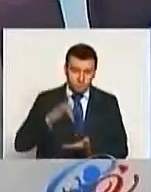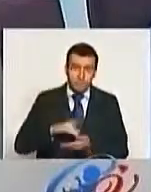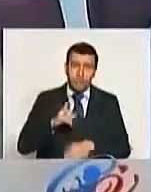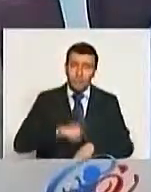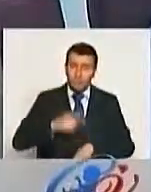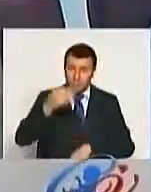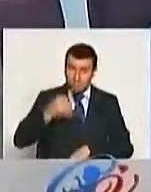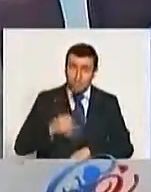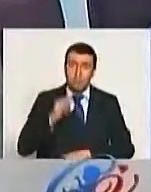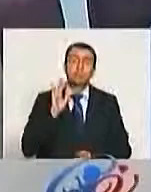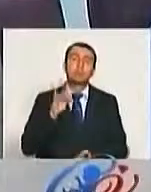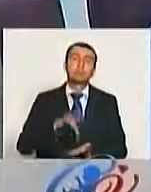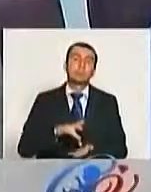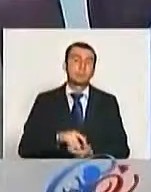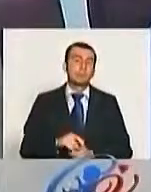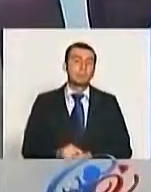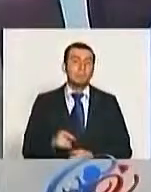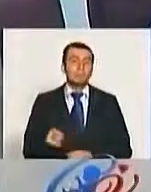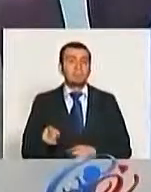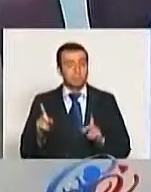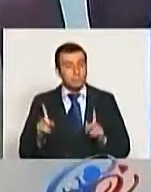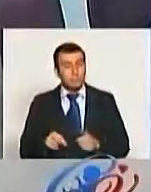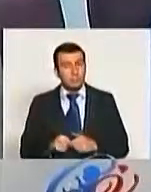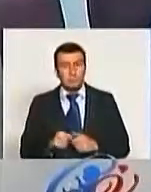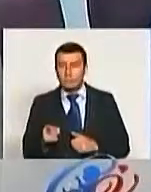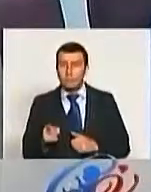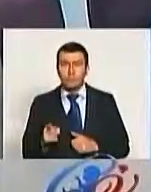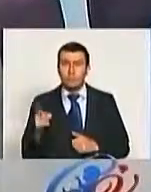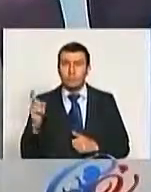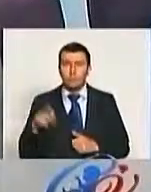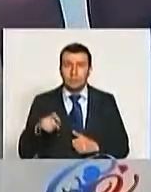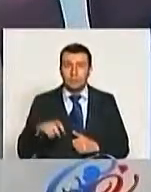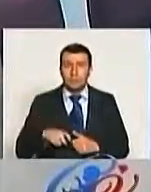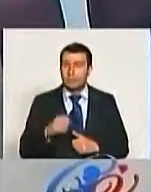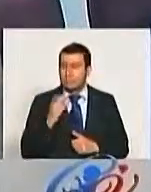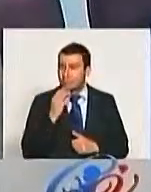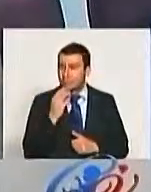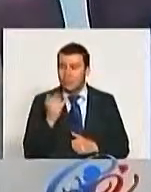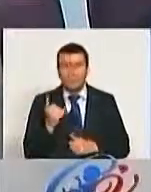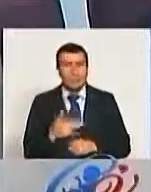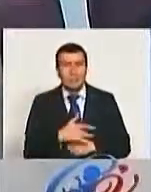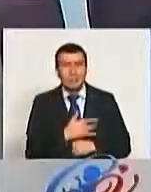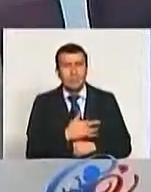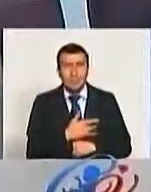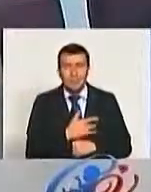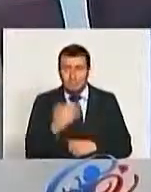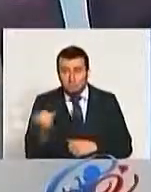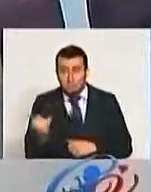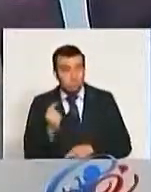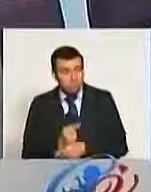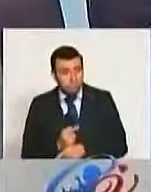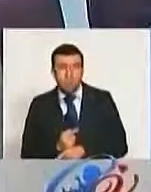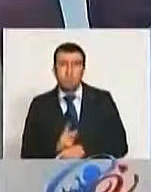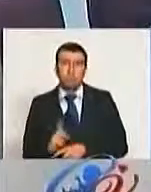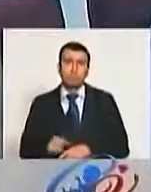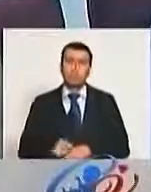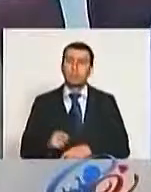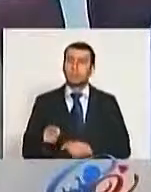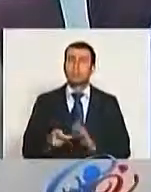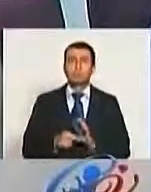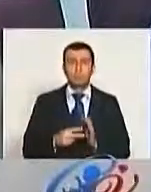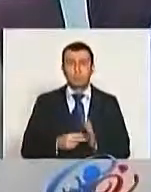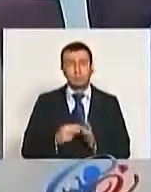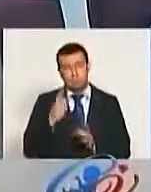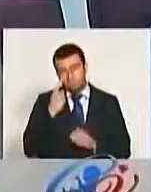y que lo hagan no necesariamente teniendo síntomas. que lo hagan como prevención para